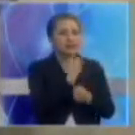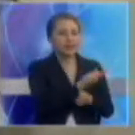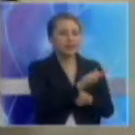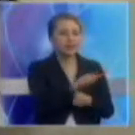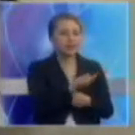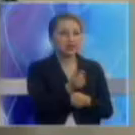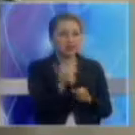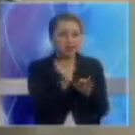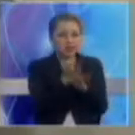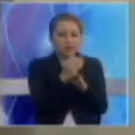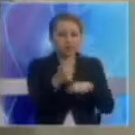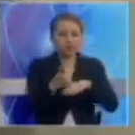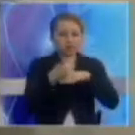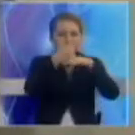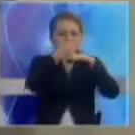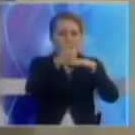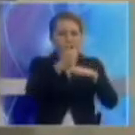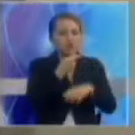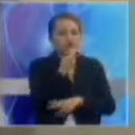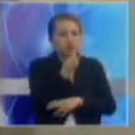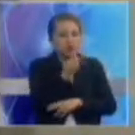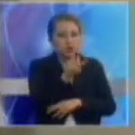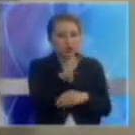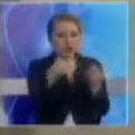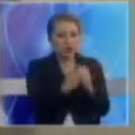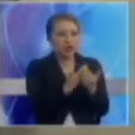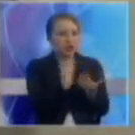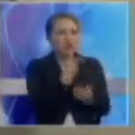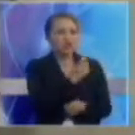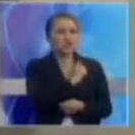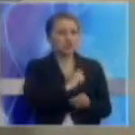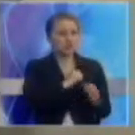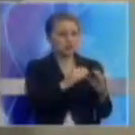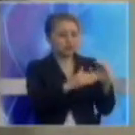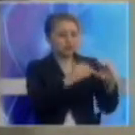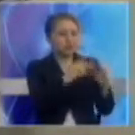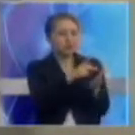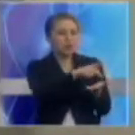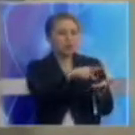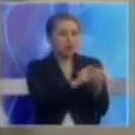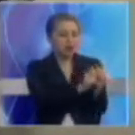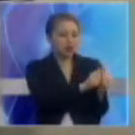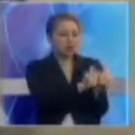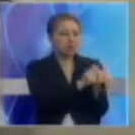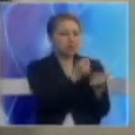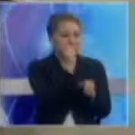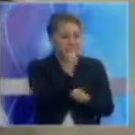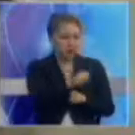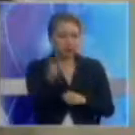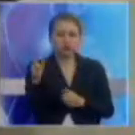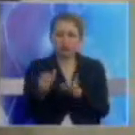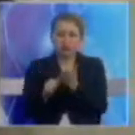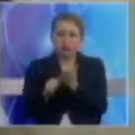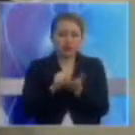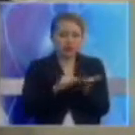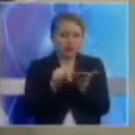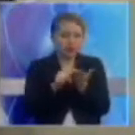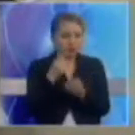los funcionarios, altos funcionarios públicos sobre todo, reciban su sueldo en dinero electrónico. ¿Usted como ministro de Estado